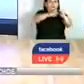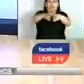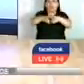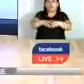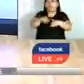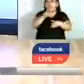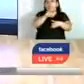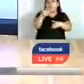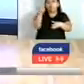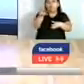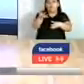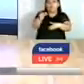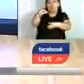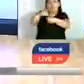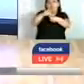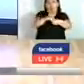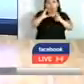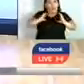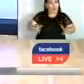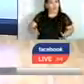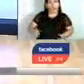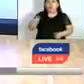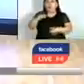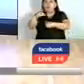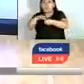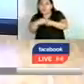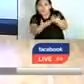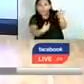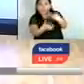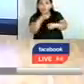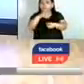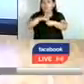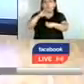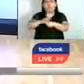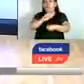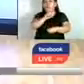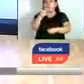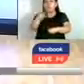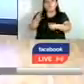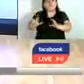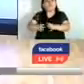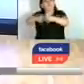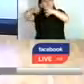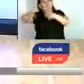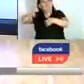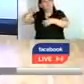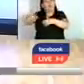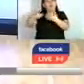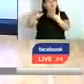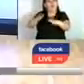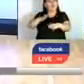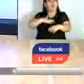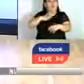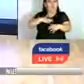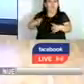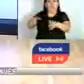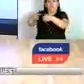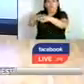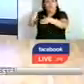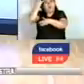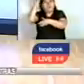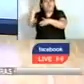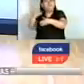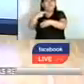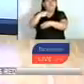va a necesitar, en este caso el gobierno, de echar mano de los votos de la oposición, logrando en este caso una mayoría calificada, que es una de las